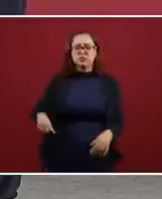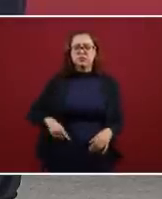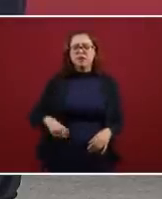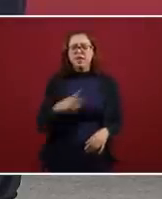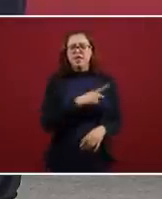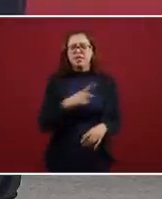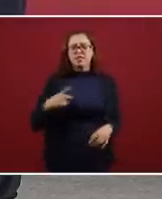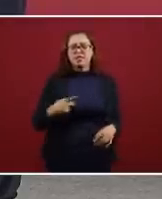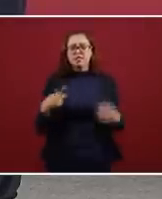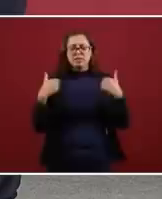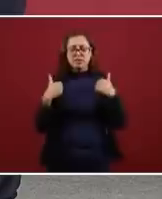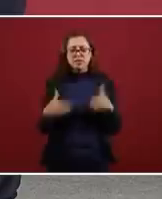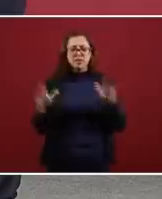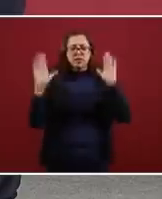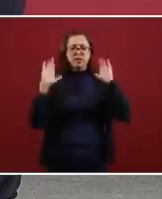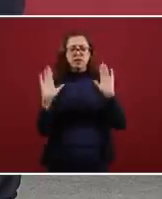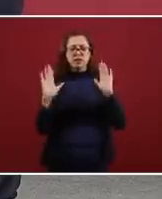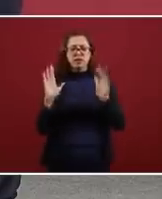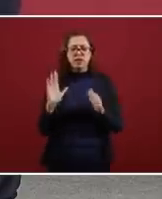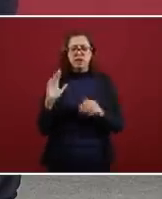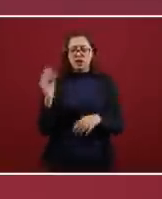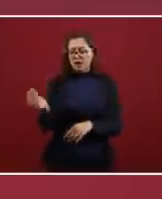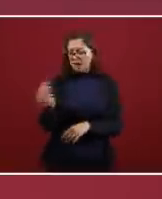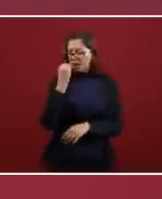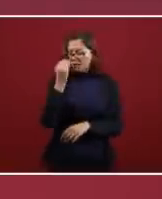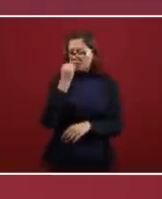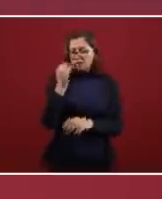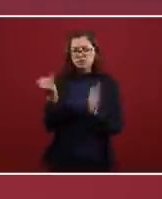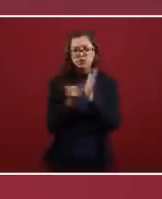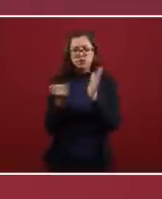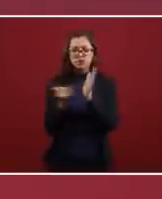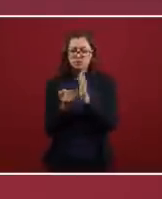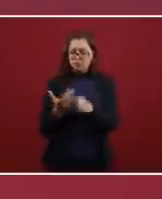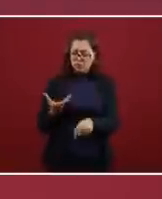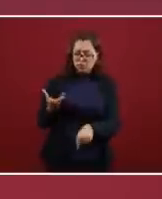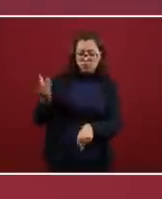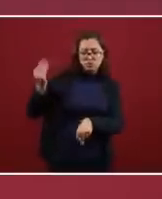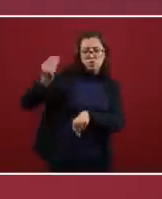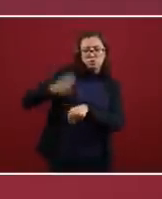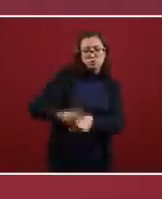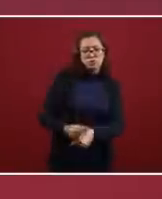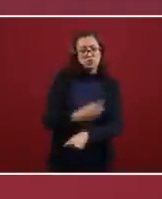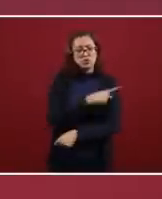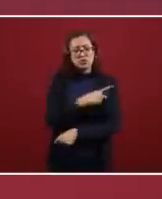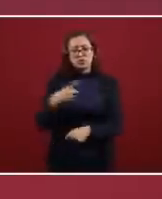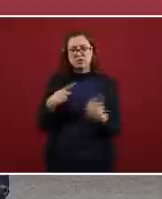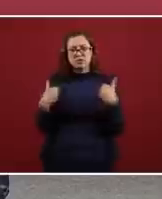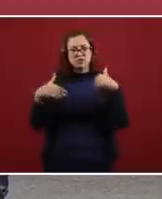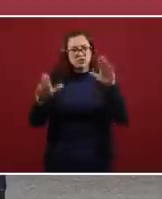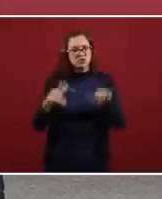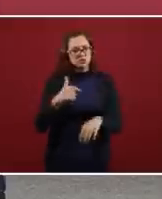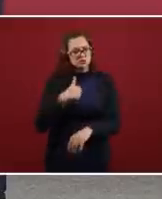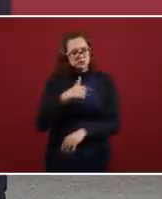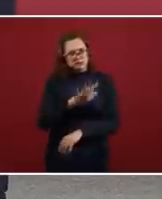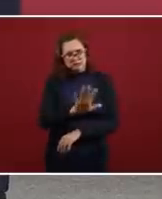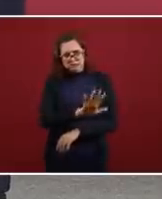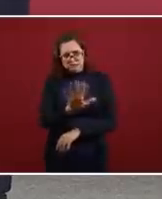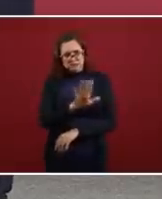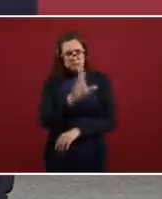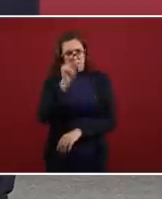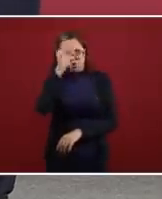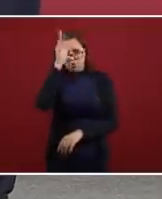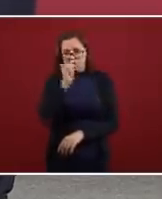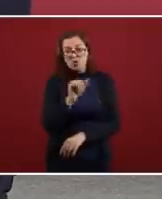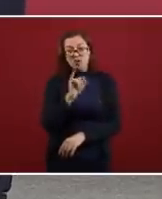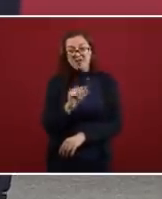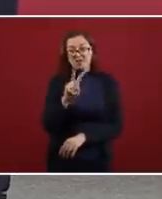de gravar alimentos cosas que yo estoy completamente en desacuerdo con y con el iva